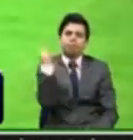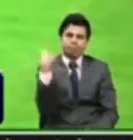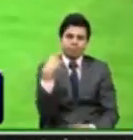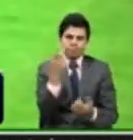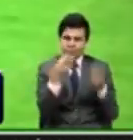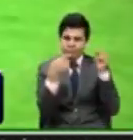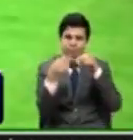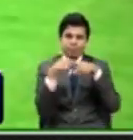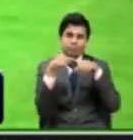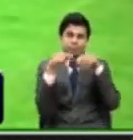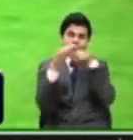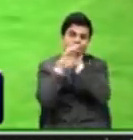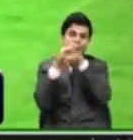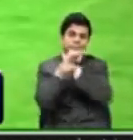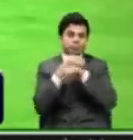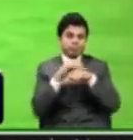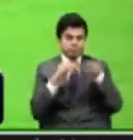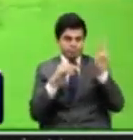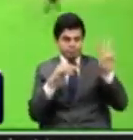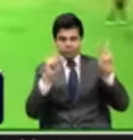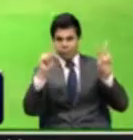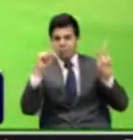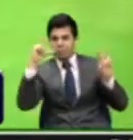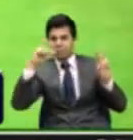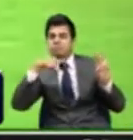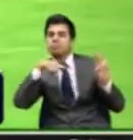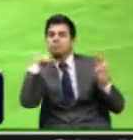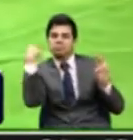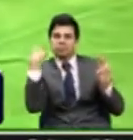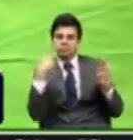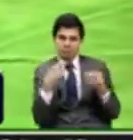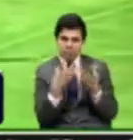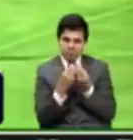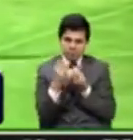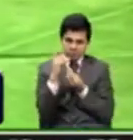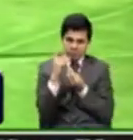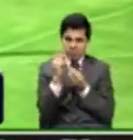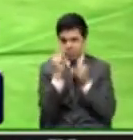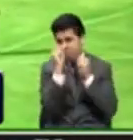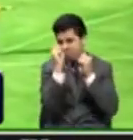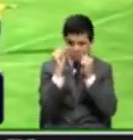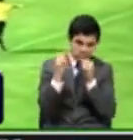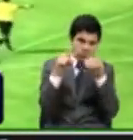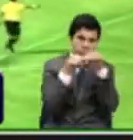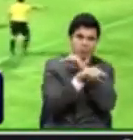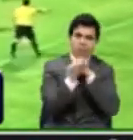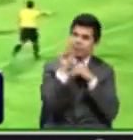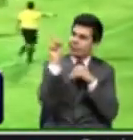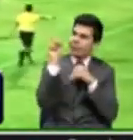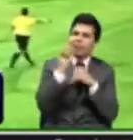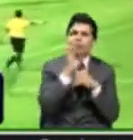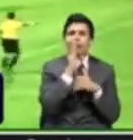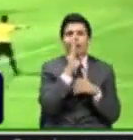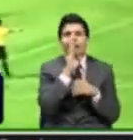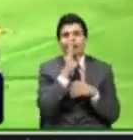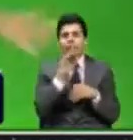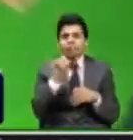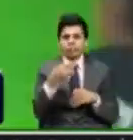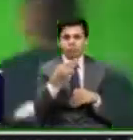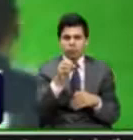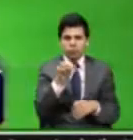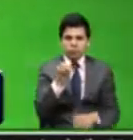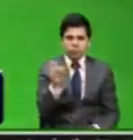vencerlo 2-1 en su estadio. Por los lados del conjunto motilón, el gol con el que se abrió el marcador fue obra de John